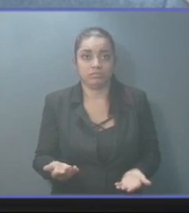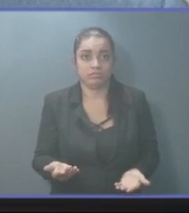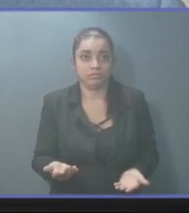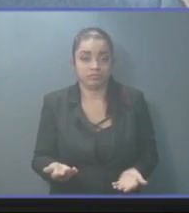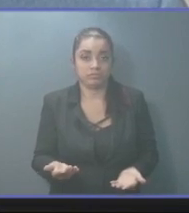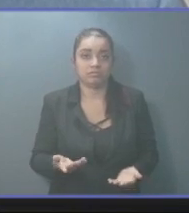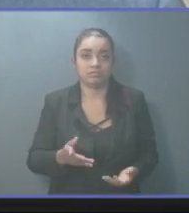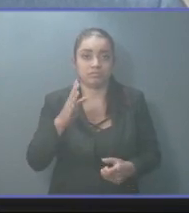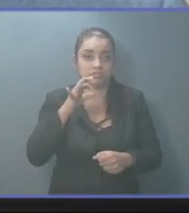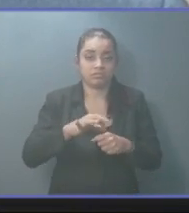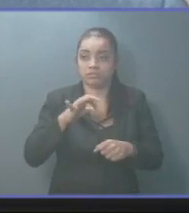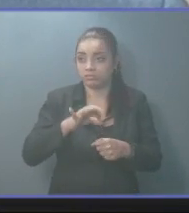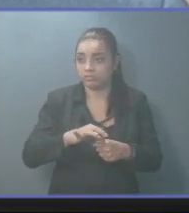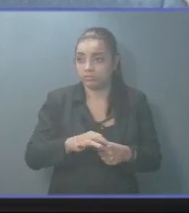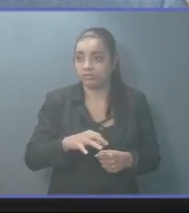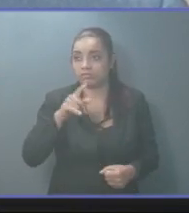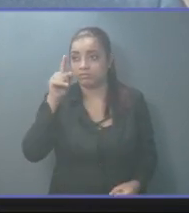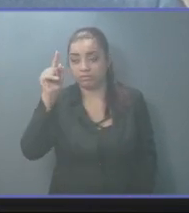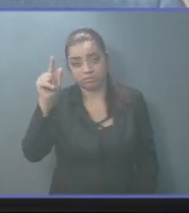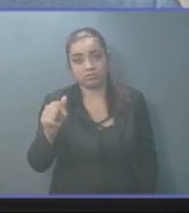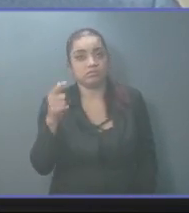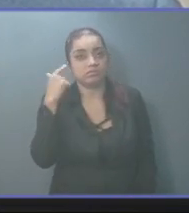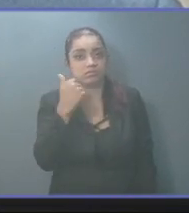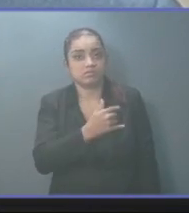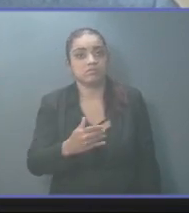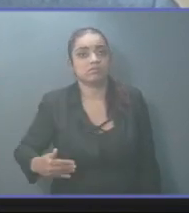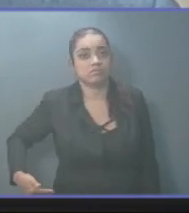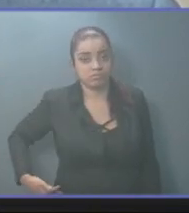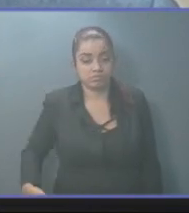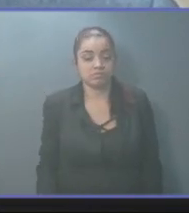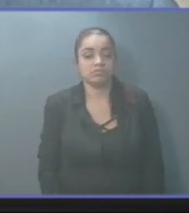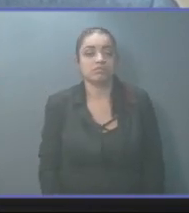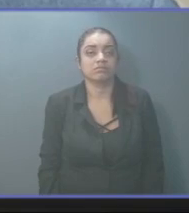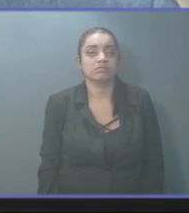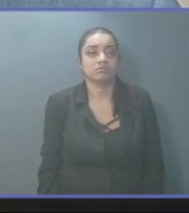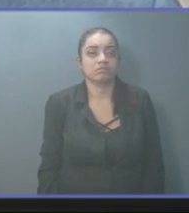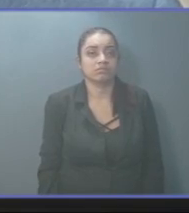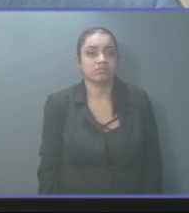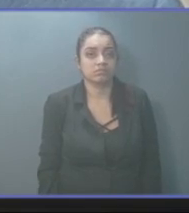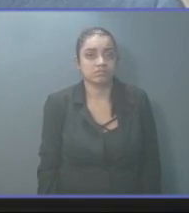como quería el presidente que se hiciera